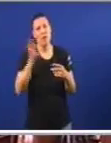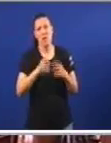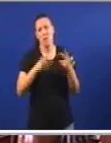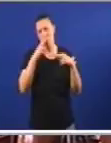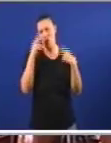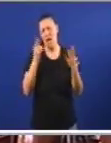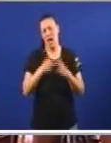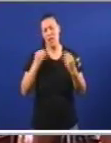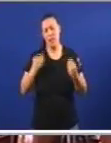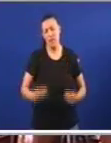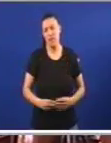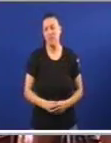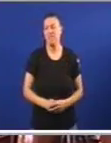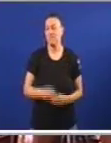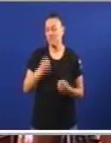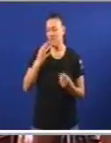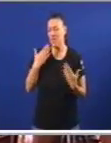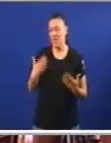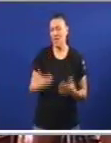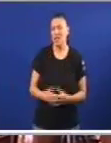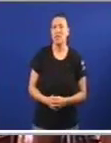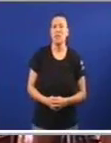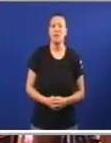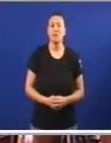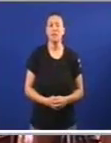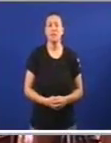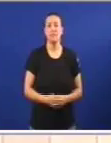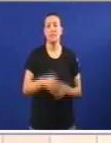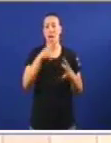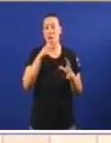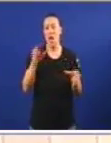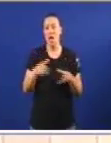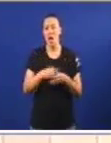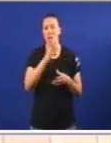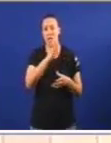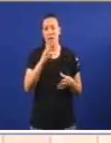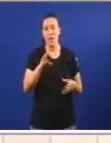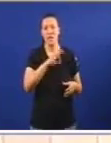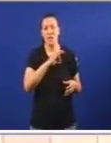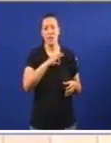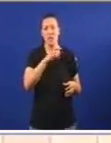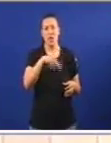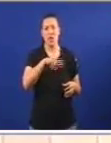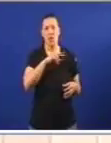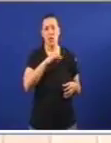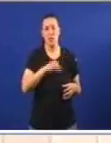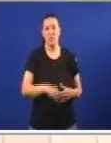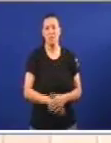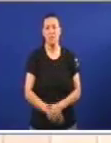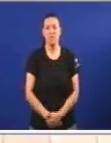gracias. Moitas gracias, señora Solla. Por parte do Grupo Popular, ten a palabra o señor Núñez Centeno.